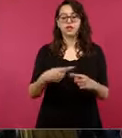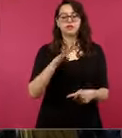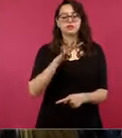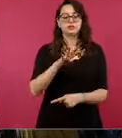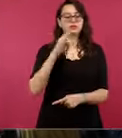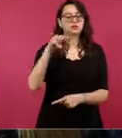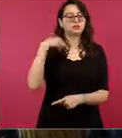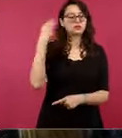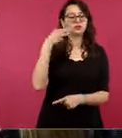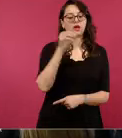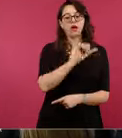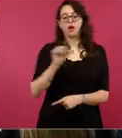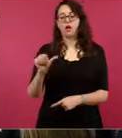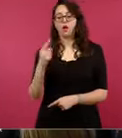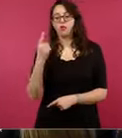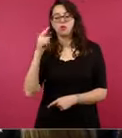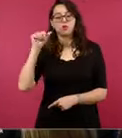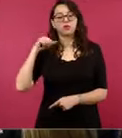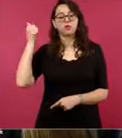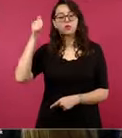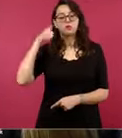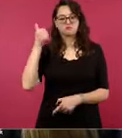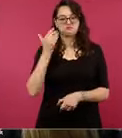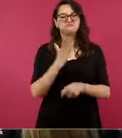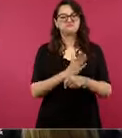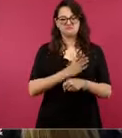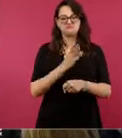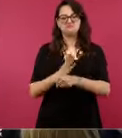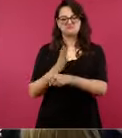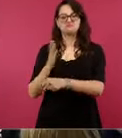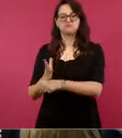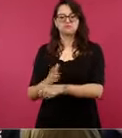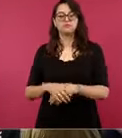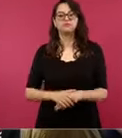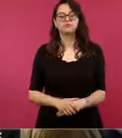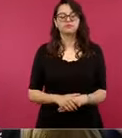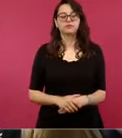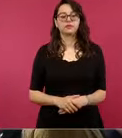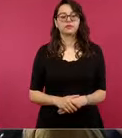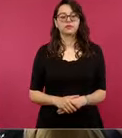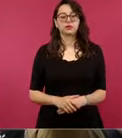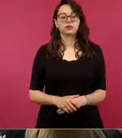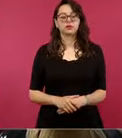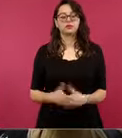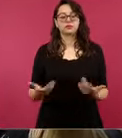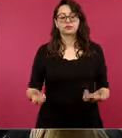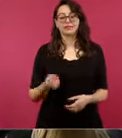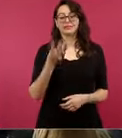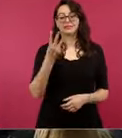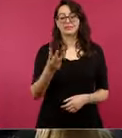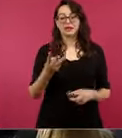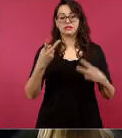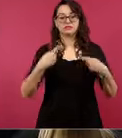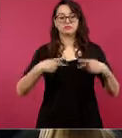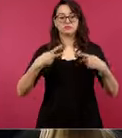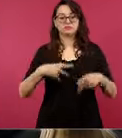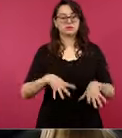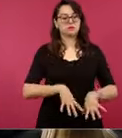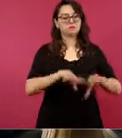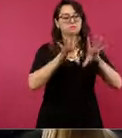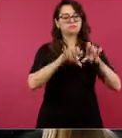al 1 de abril. Adelante. Tenemos tres casos de extradición de México hacia los Estados Unidos por parte de la Fiscalía General